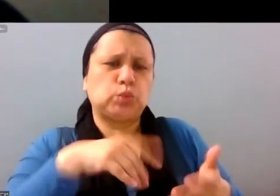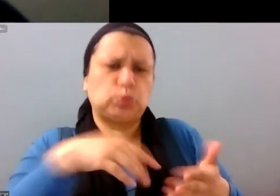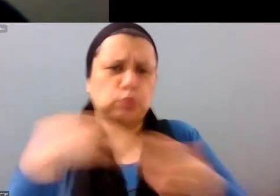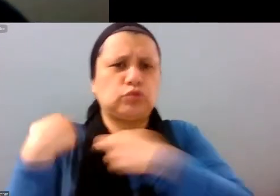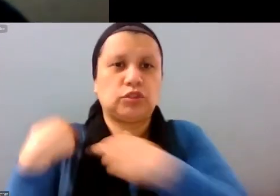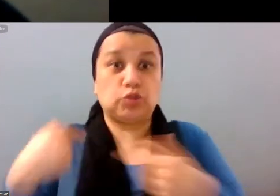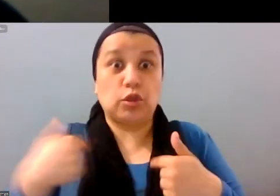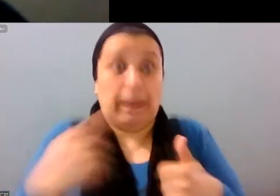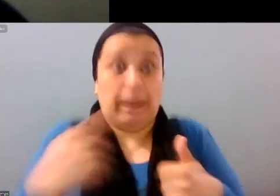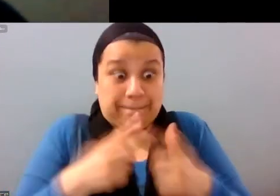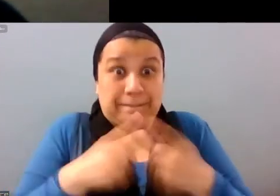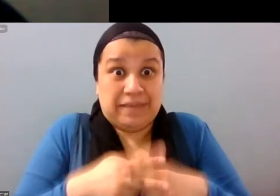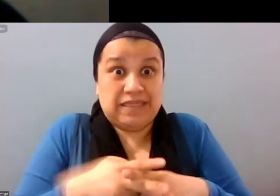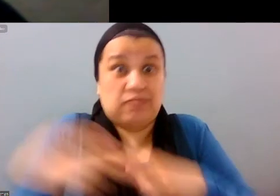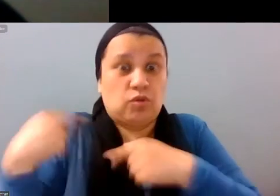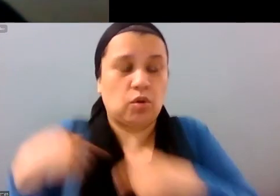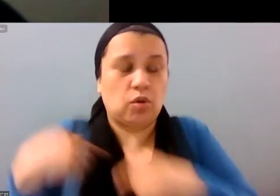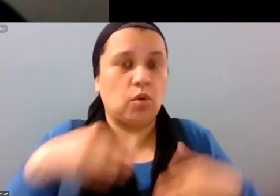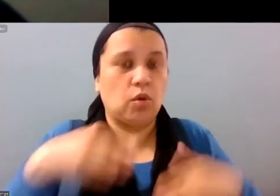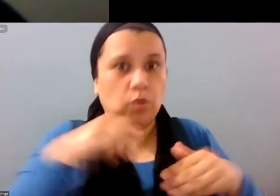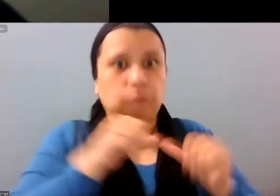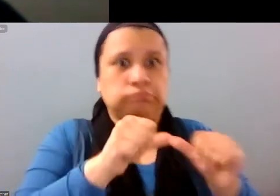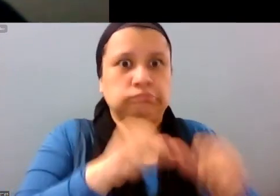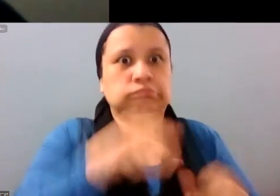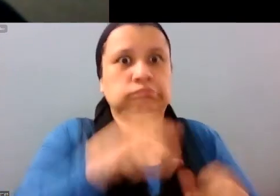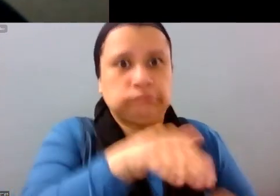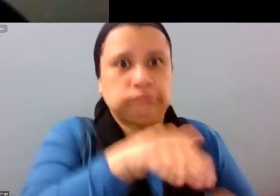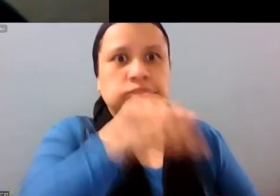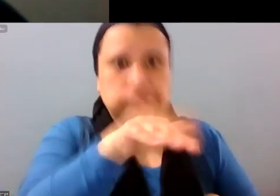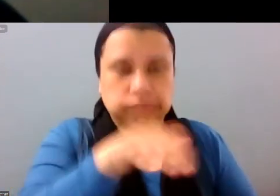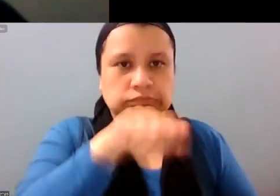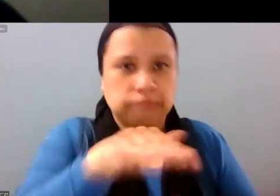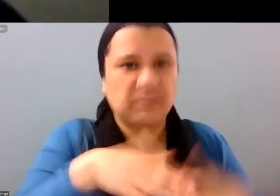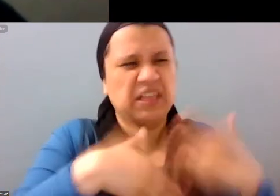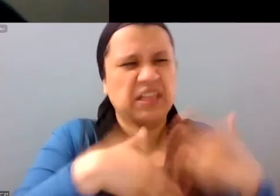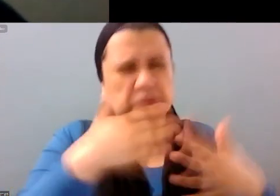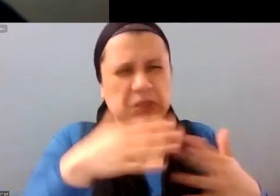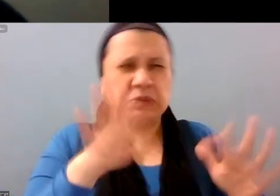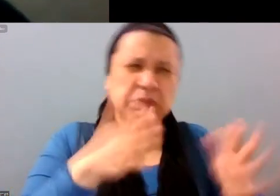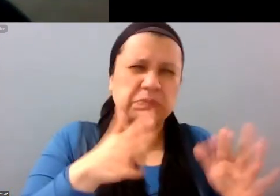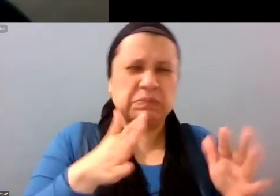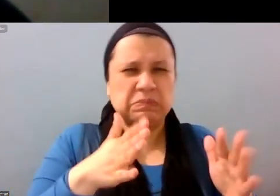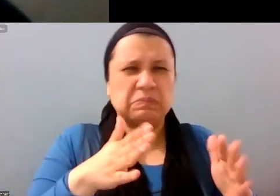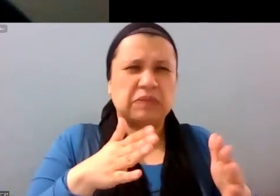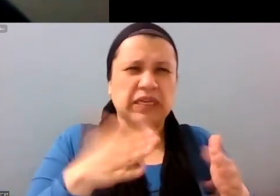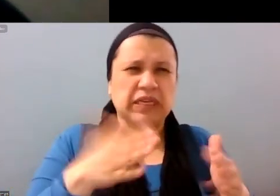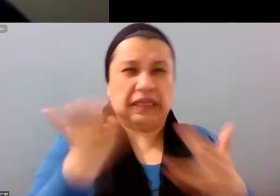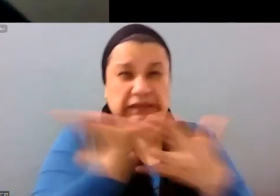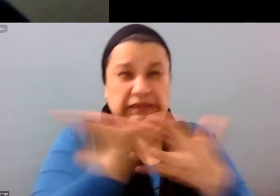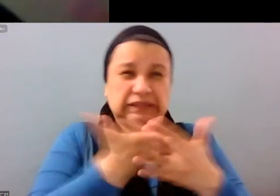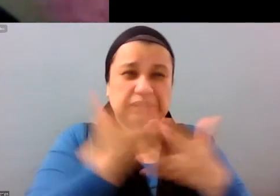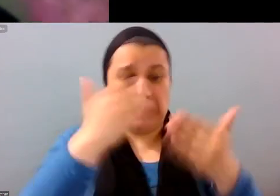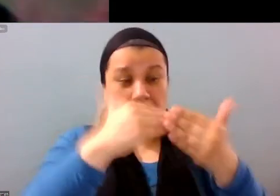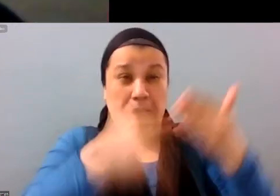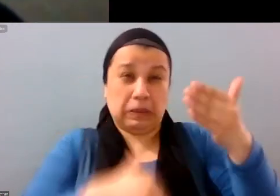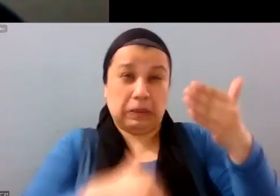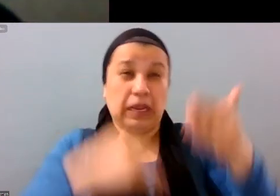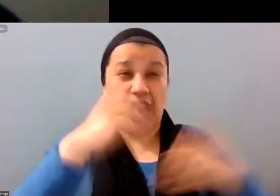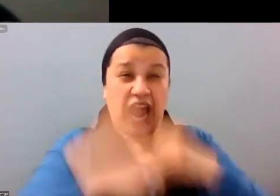ellos ya puedo decirte que como a mitad de año despuesito cuando ya empezaron el segundo periodo ya ellos tenían una